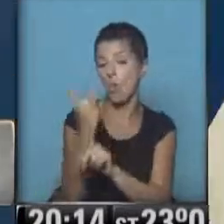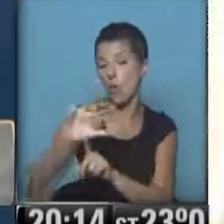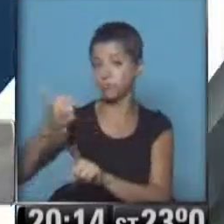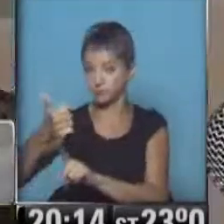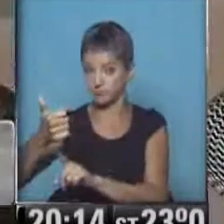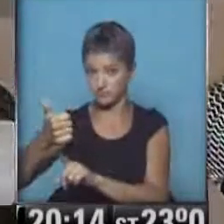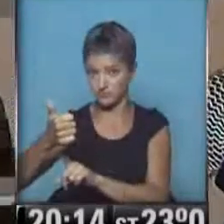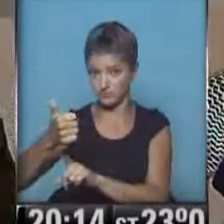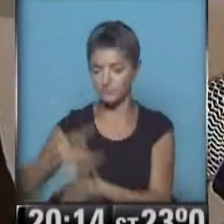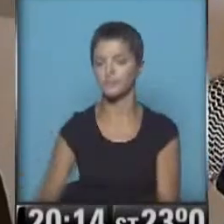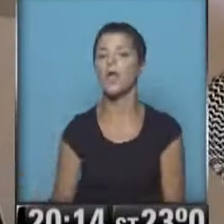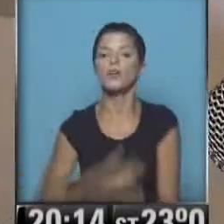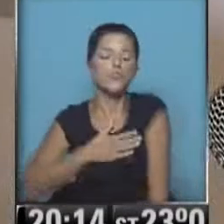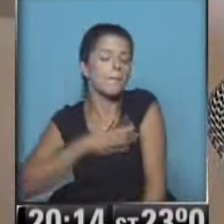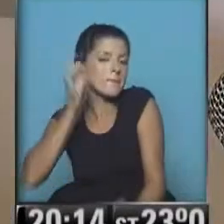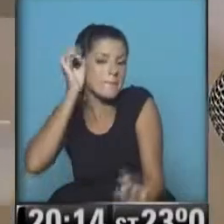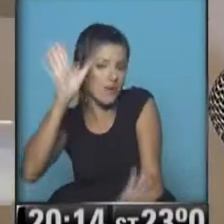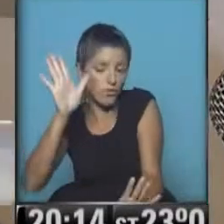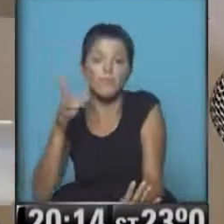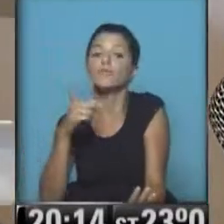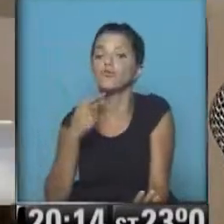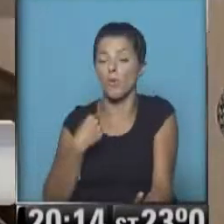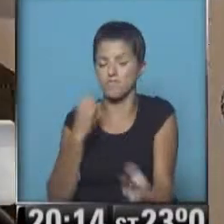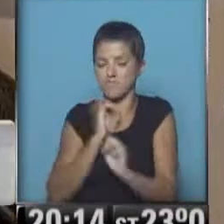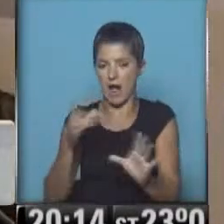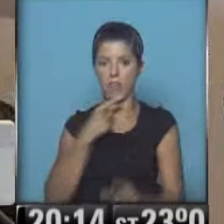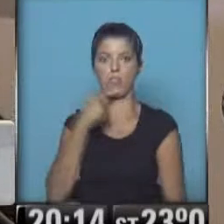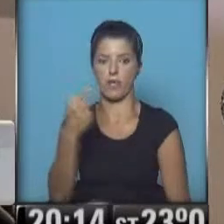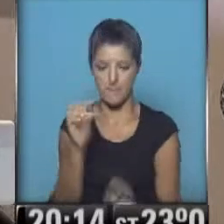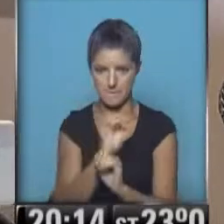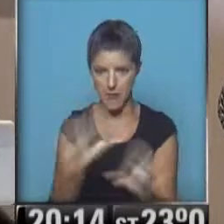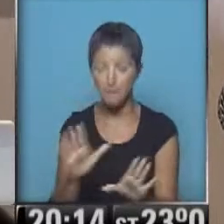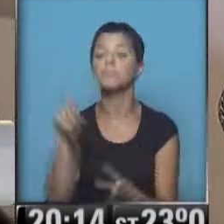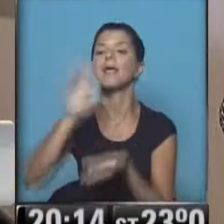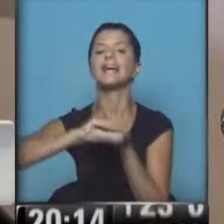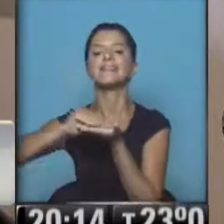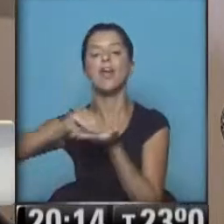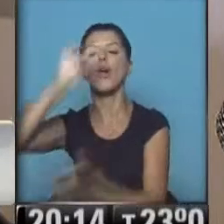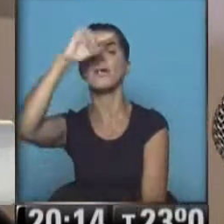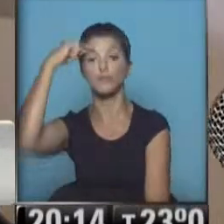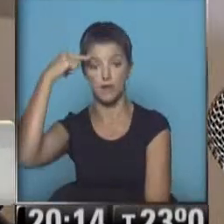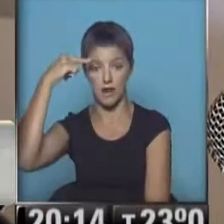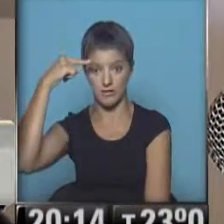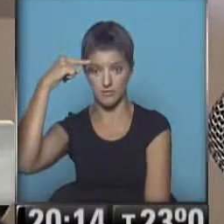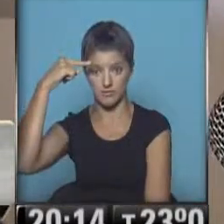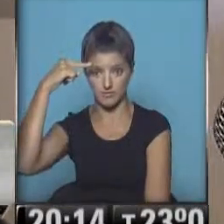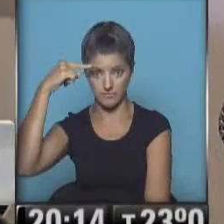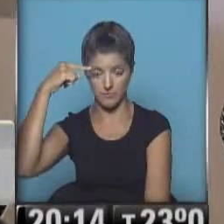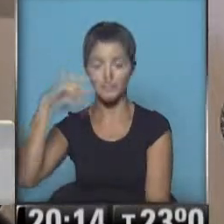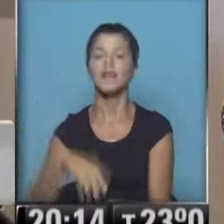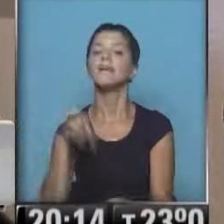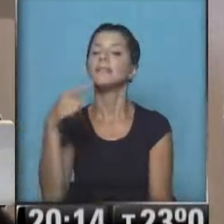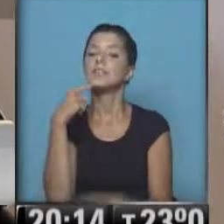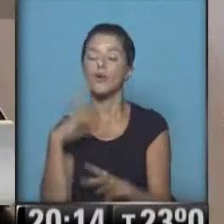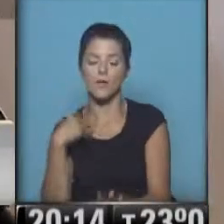PASO. Pido disculpas, reaccioné muy mal. La senadora nacional Rosqués, de Alperovich, se